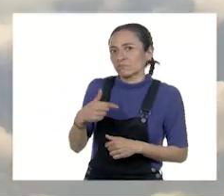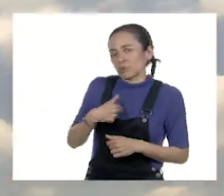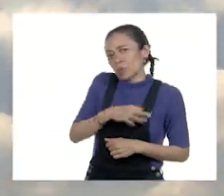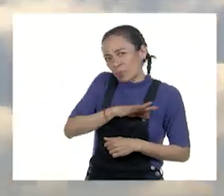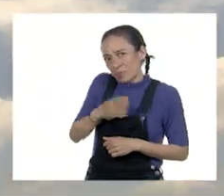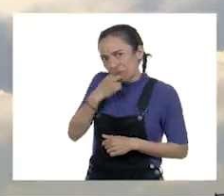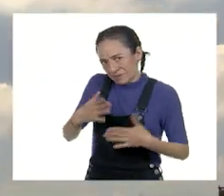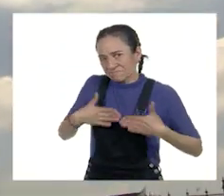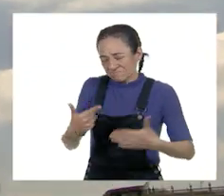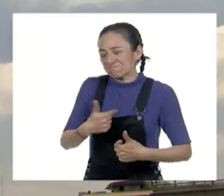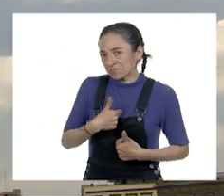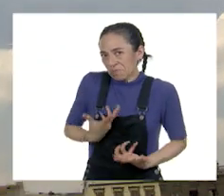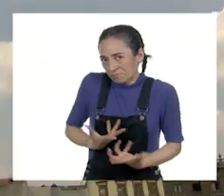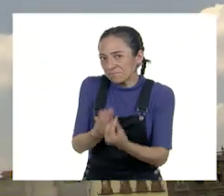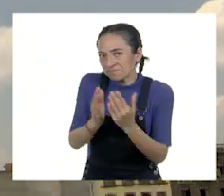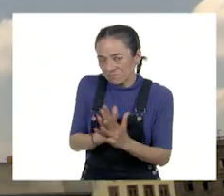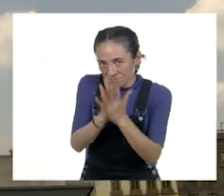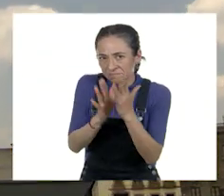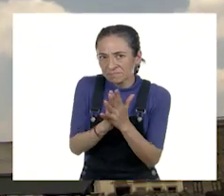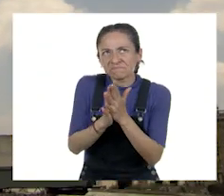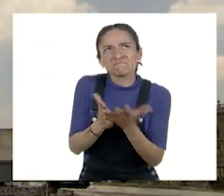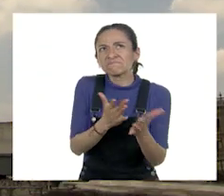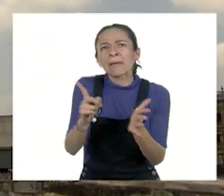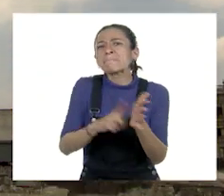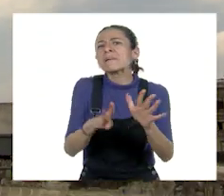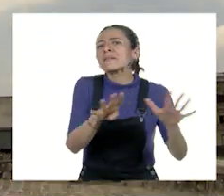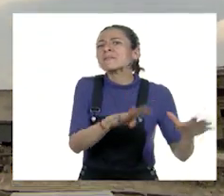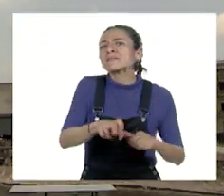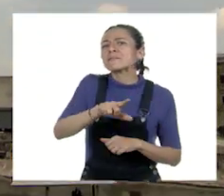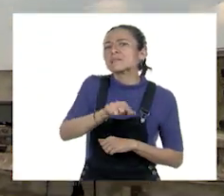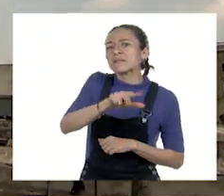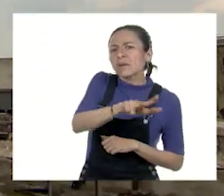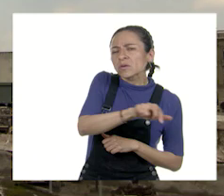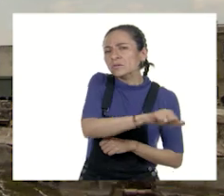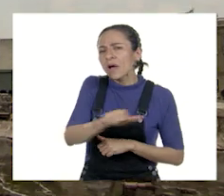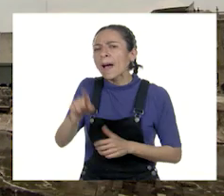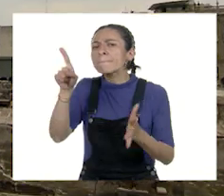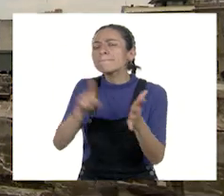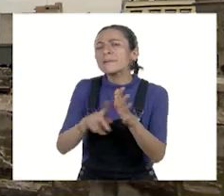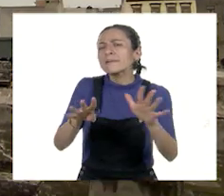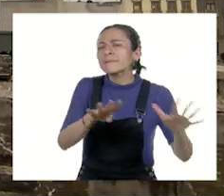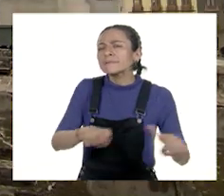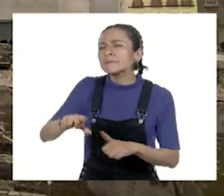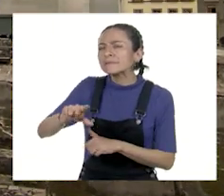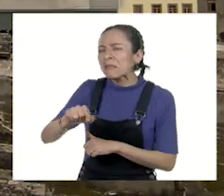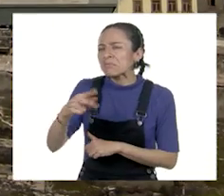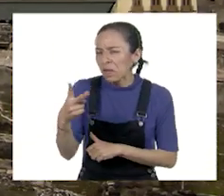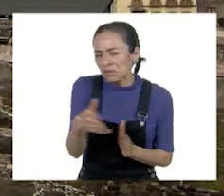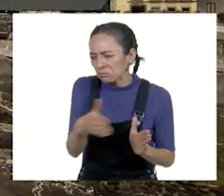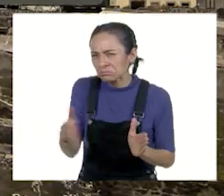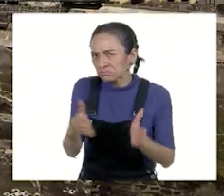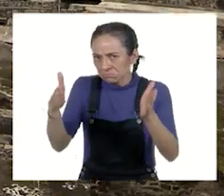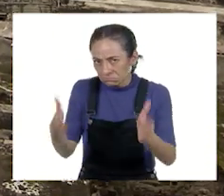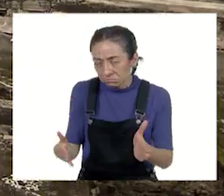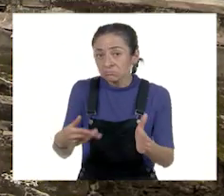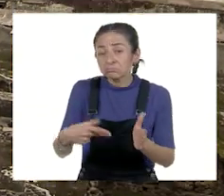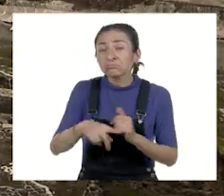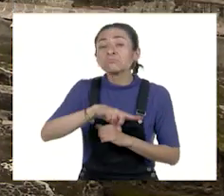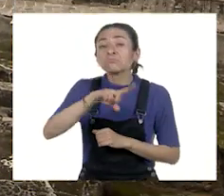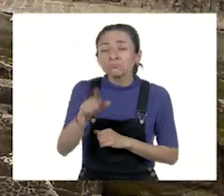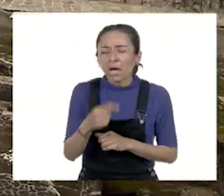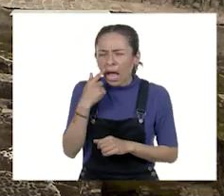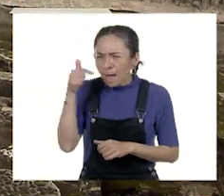participar, se realizaron entre 1978 y 1982. Y debido a la gran colección